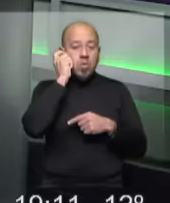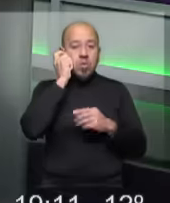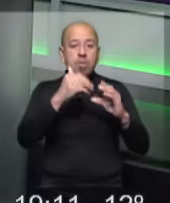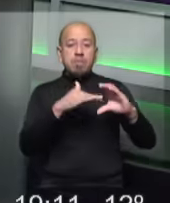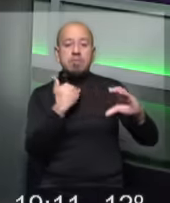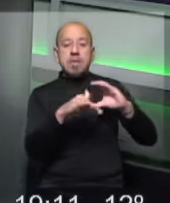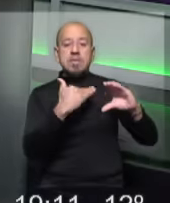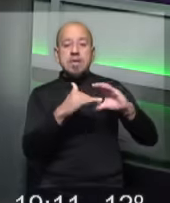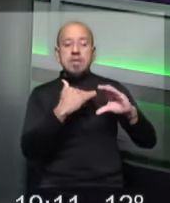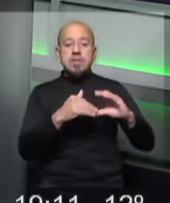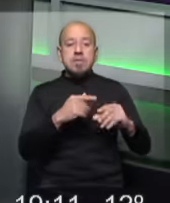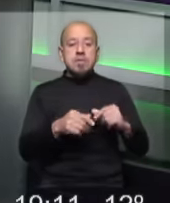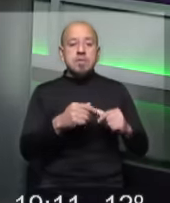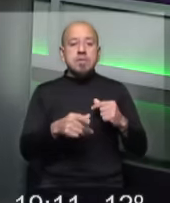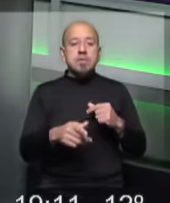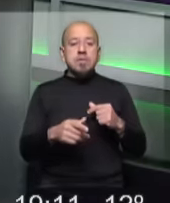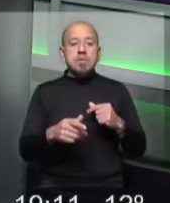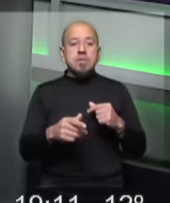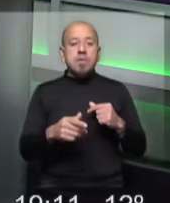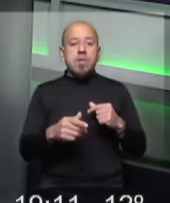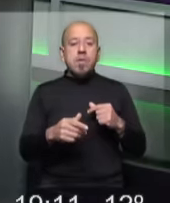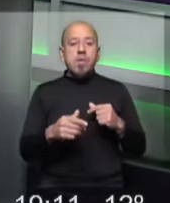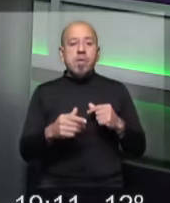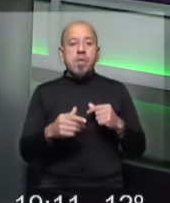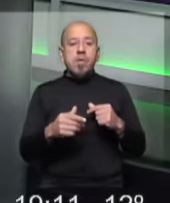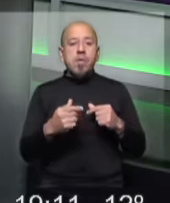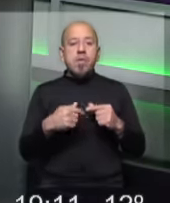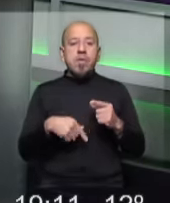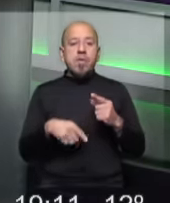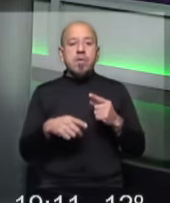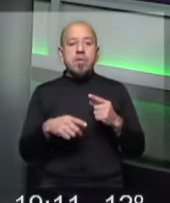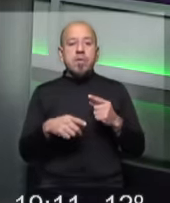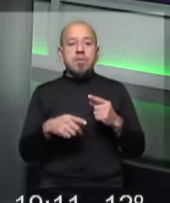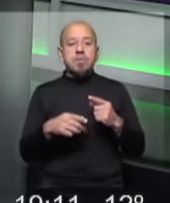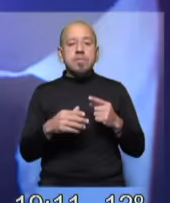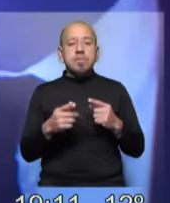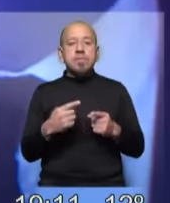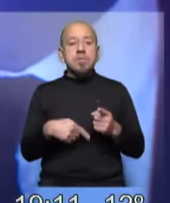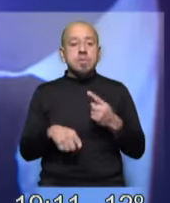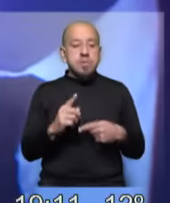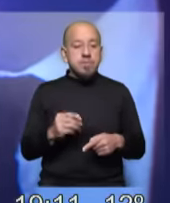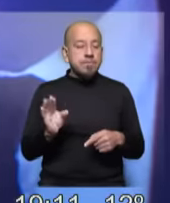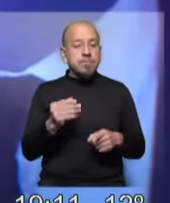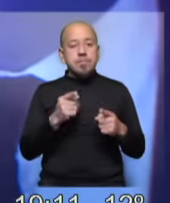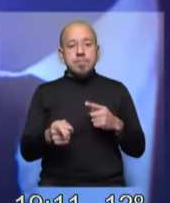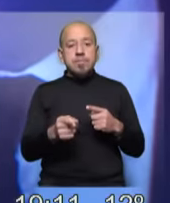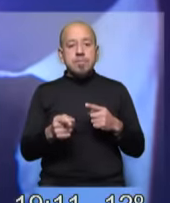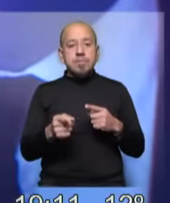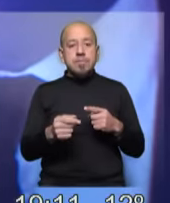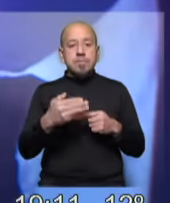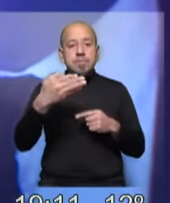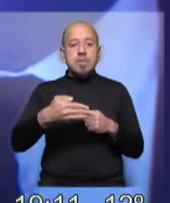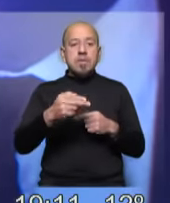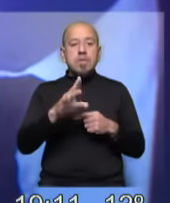mensajes que nosotros conocimos, la población conoció más adelante, y vamos a hacer un poco de memoria en unos minutos nada más, pero toda esta conversación entre